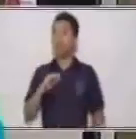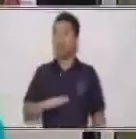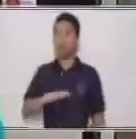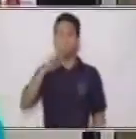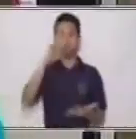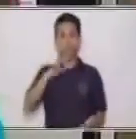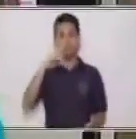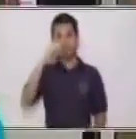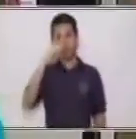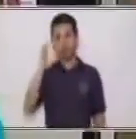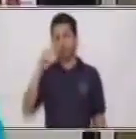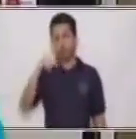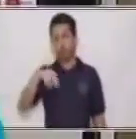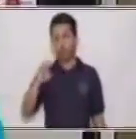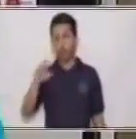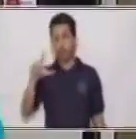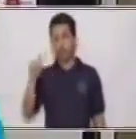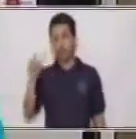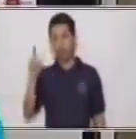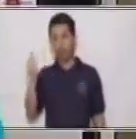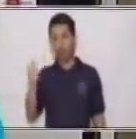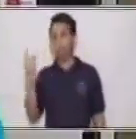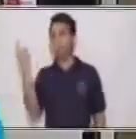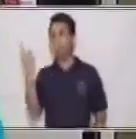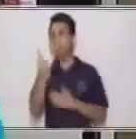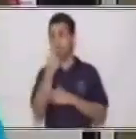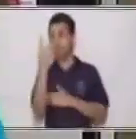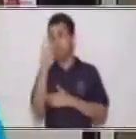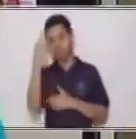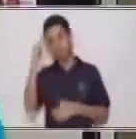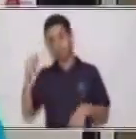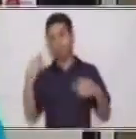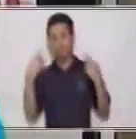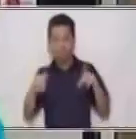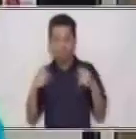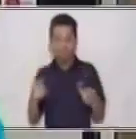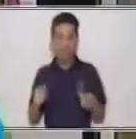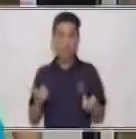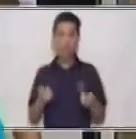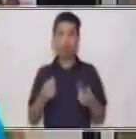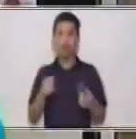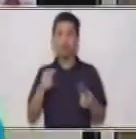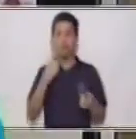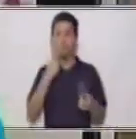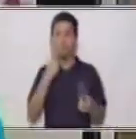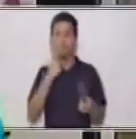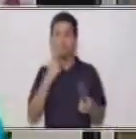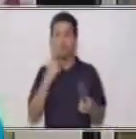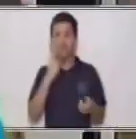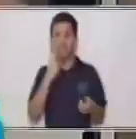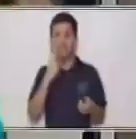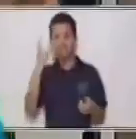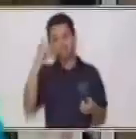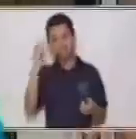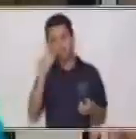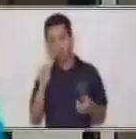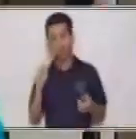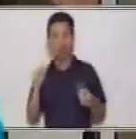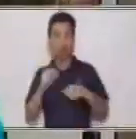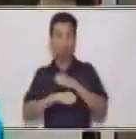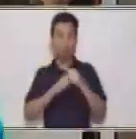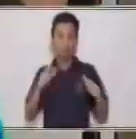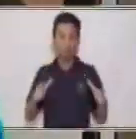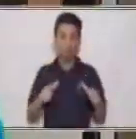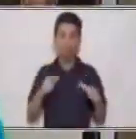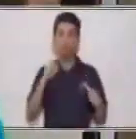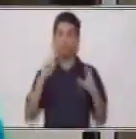para poder comprar o vender granos, frutas o verduras. Muy bien, ten presente guardar